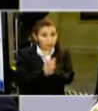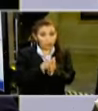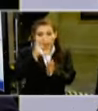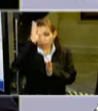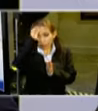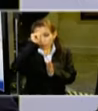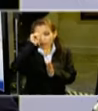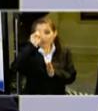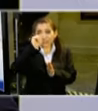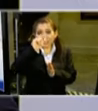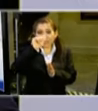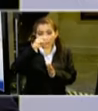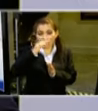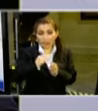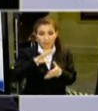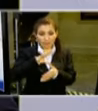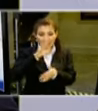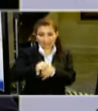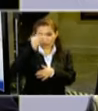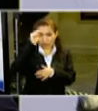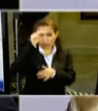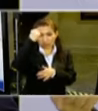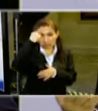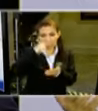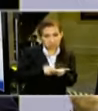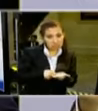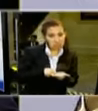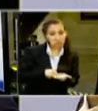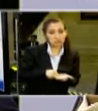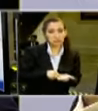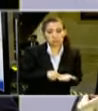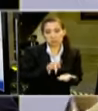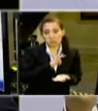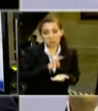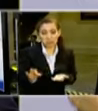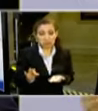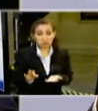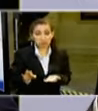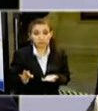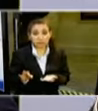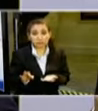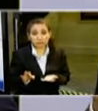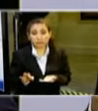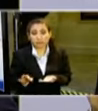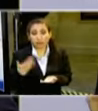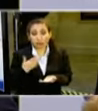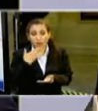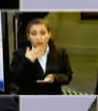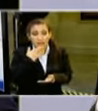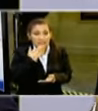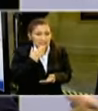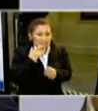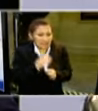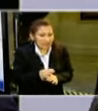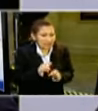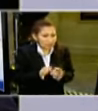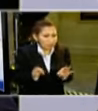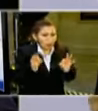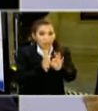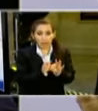Libre Comercio de América del Norte? Creo que podría ser una herramienta muy útil